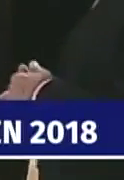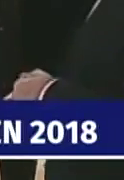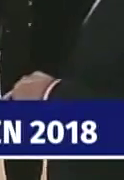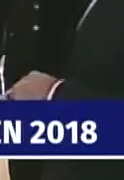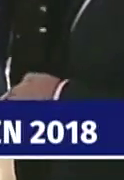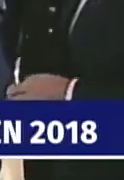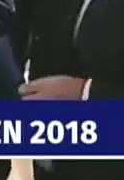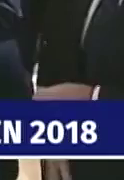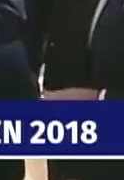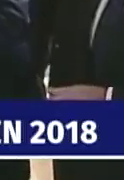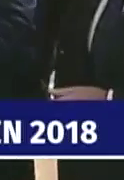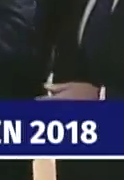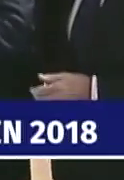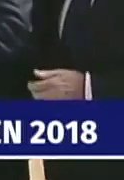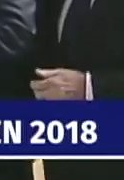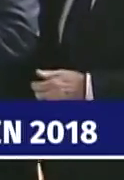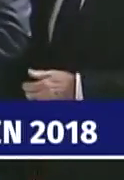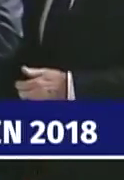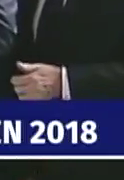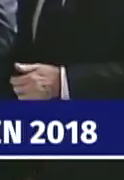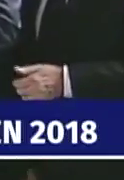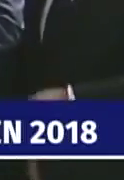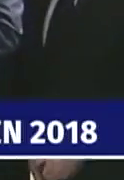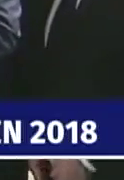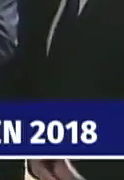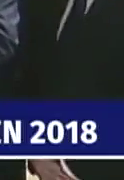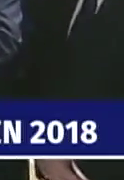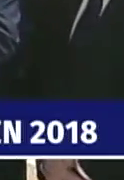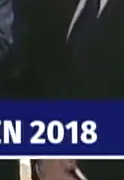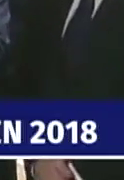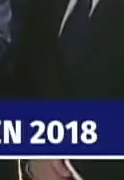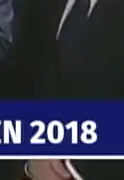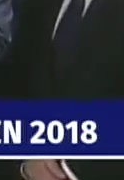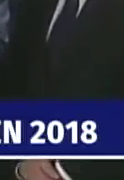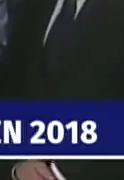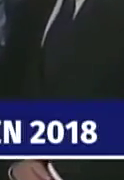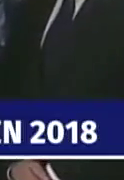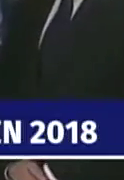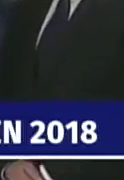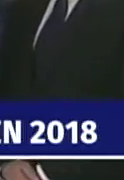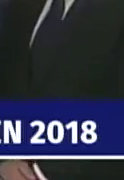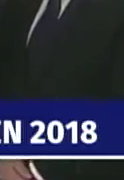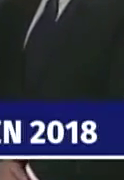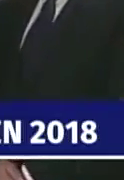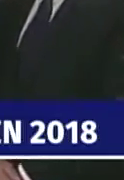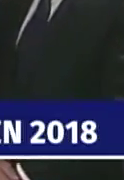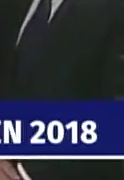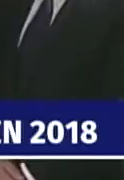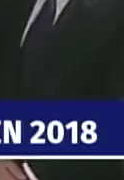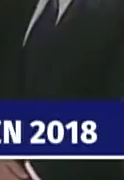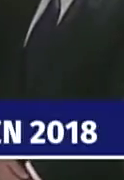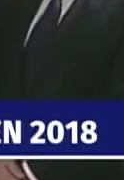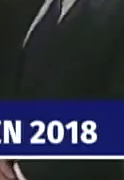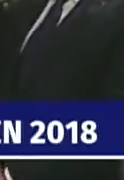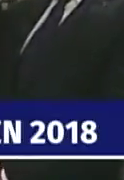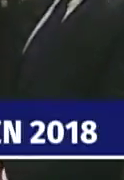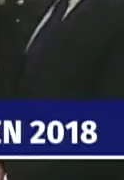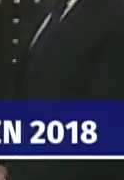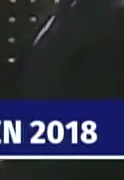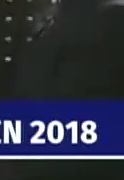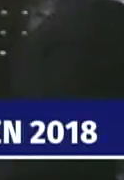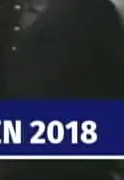país. Nosotros vamos a continuar disfrutando de lo que es esta Feria Internacional del Libro, además disfrutando de